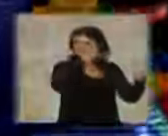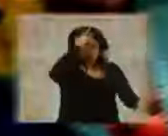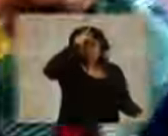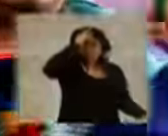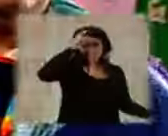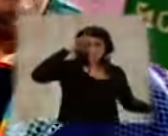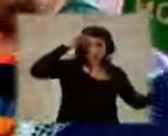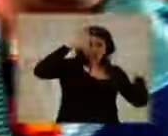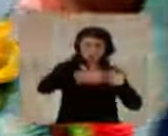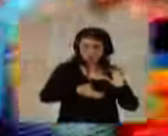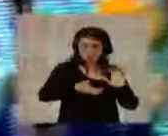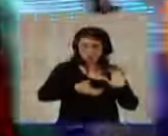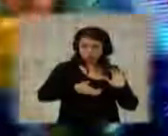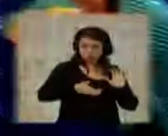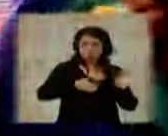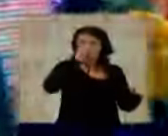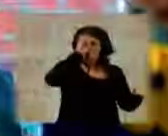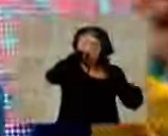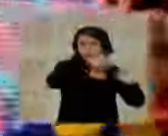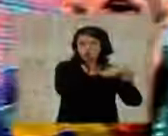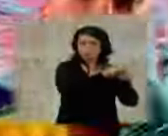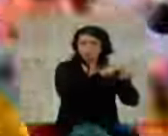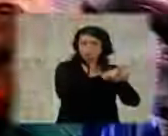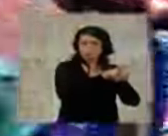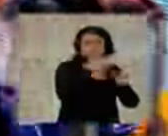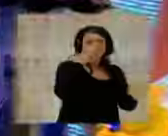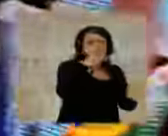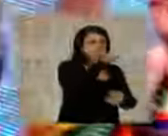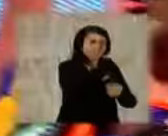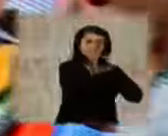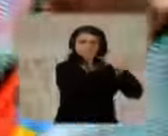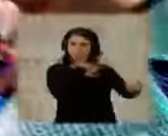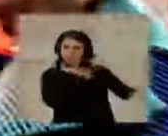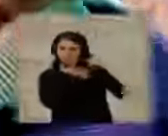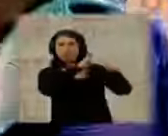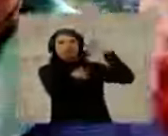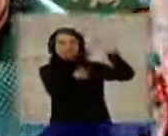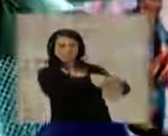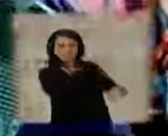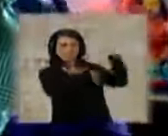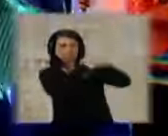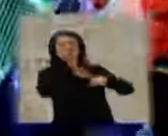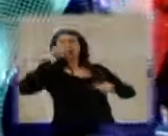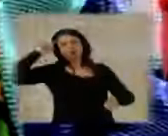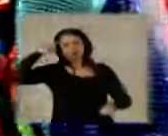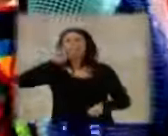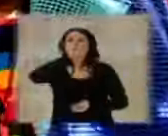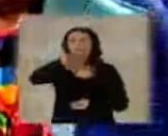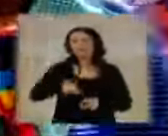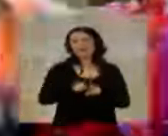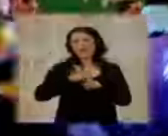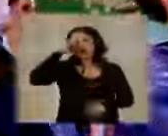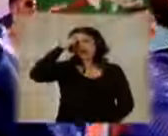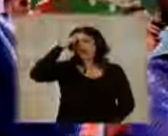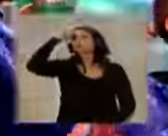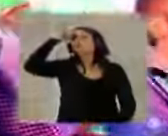hasta un loco cantando veo triunfar. Me han contagiado, yo estoy loco, loquito. Estoy muy loco por este